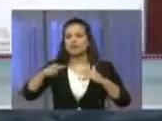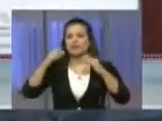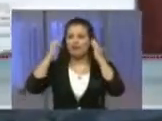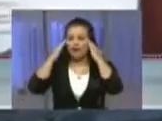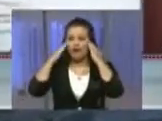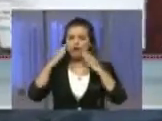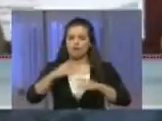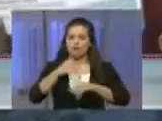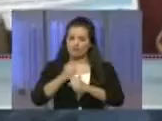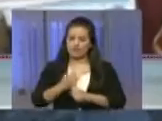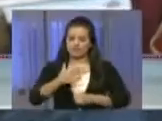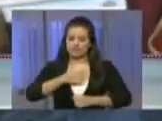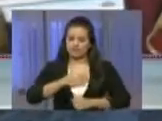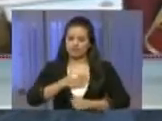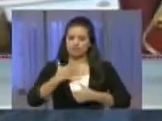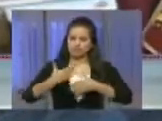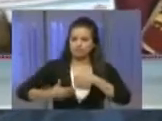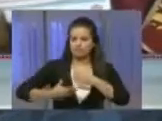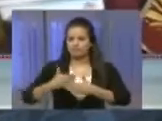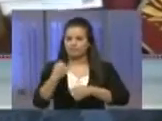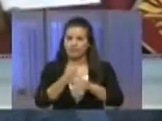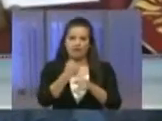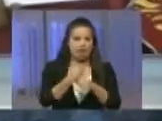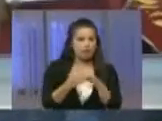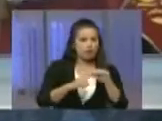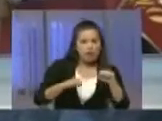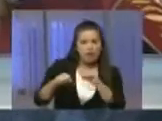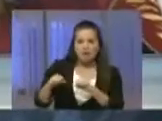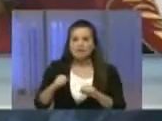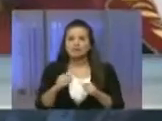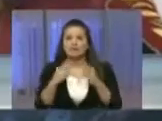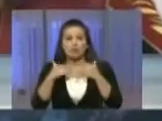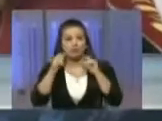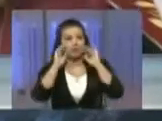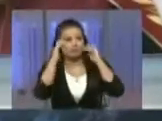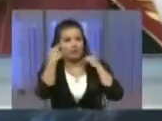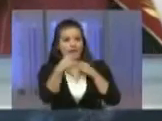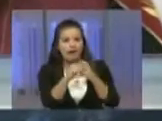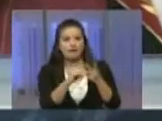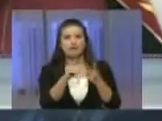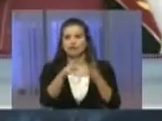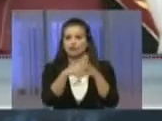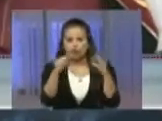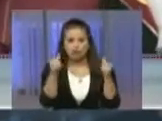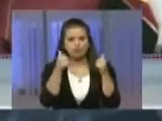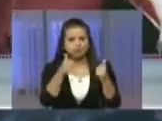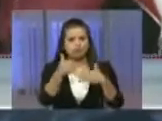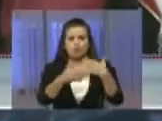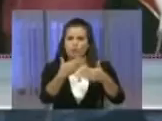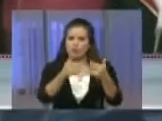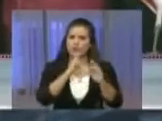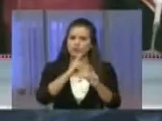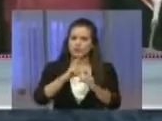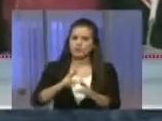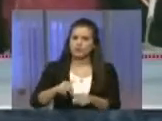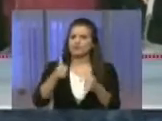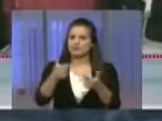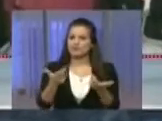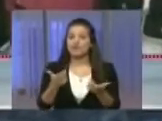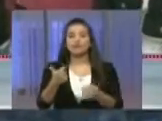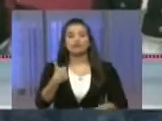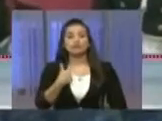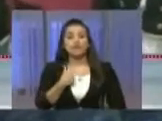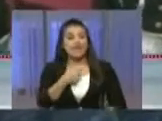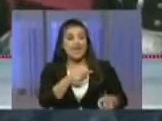en sí mismo comienza el trabajo comienza la salud Comienza todo a funcionar todo todo todo por eso es que no han podido con